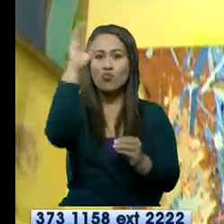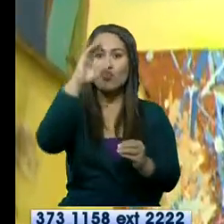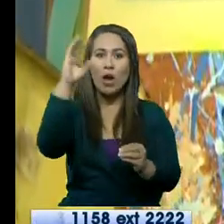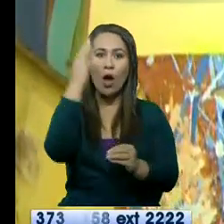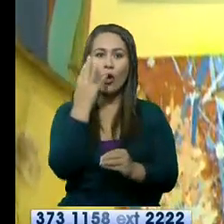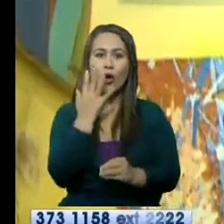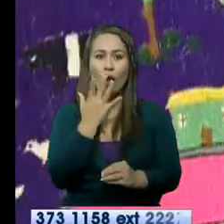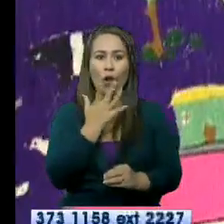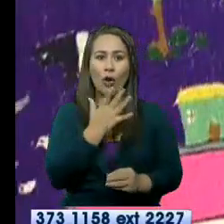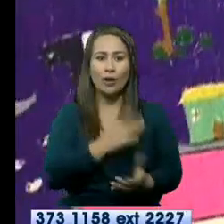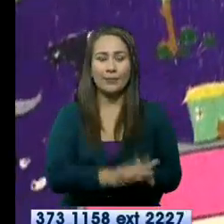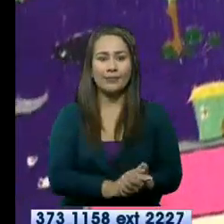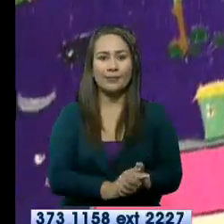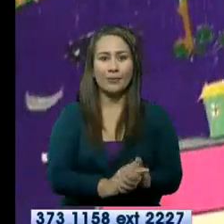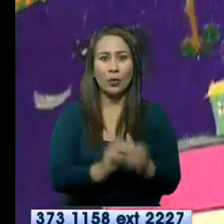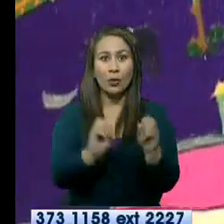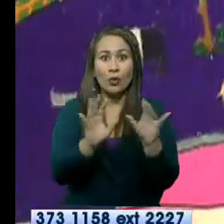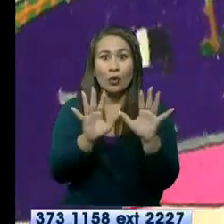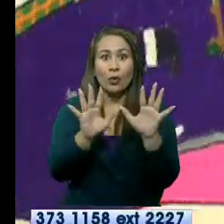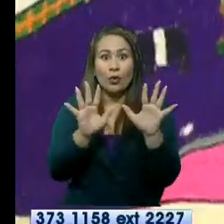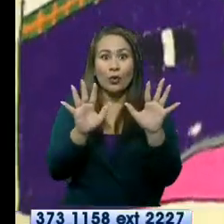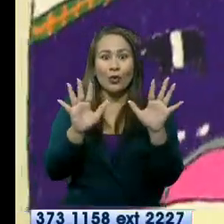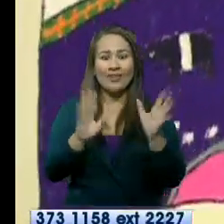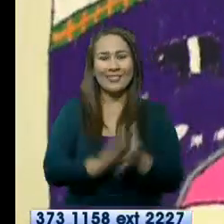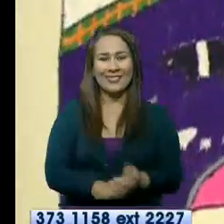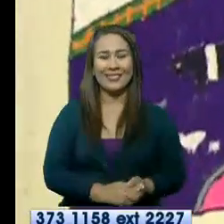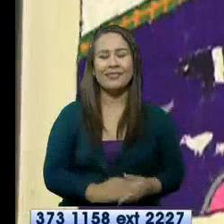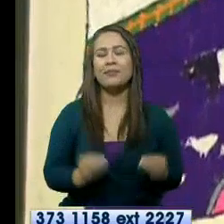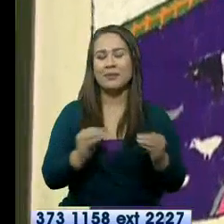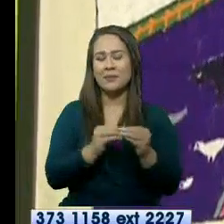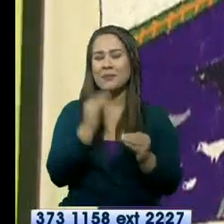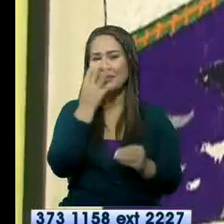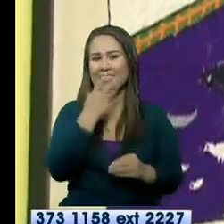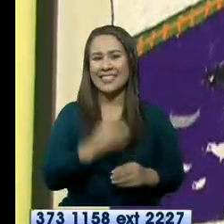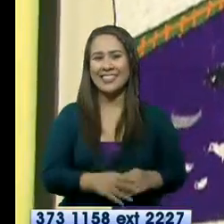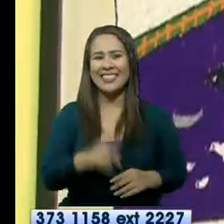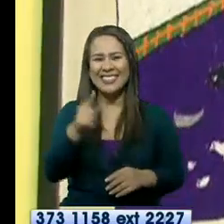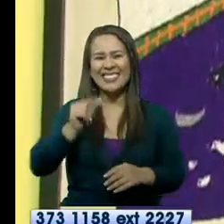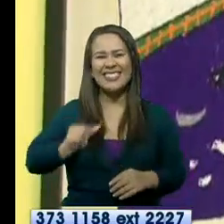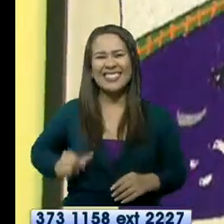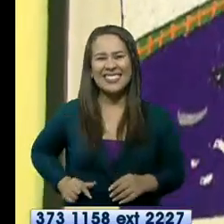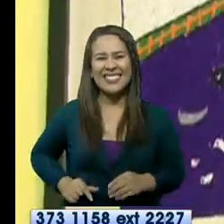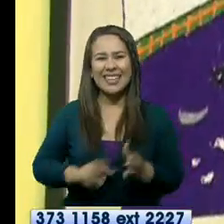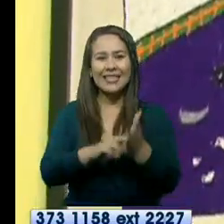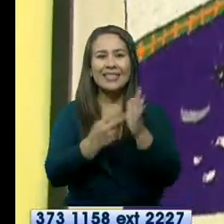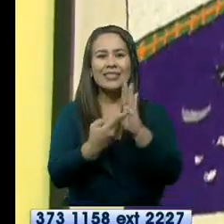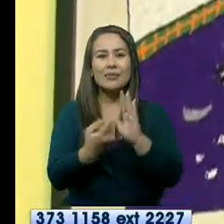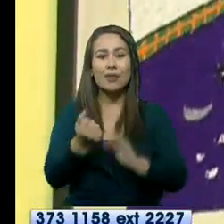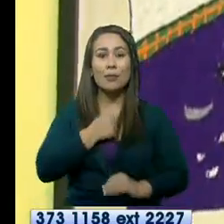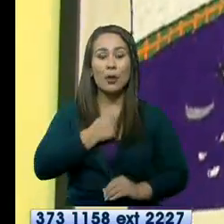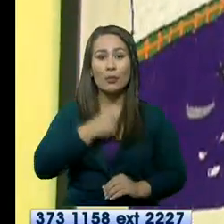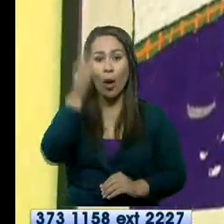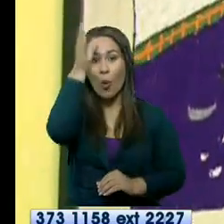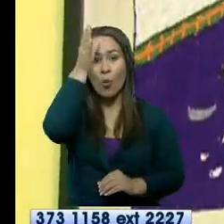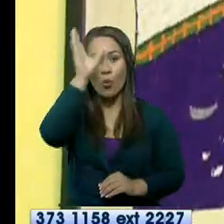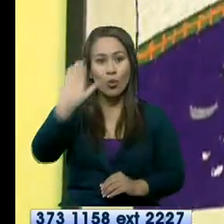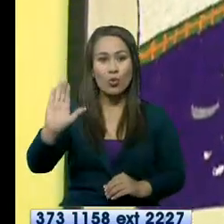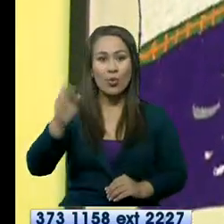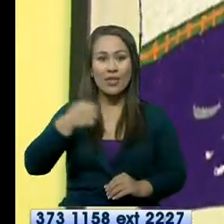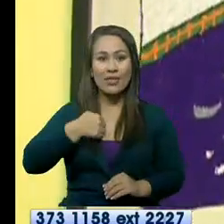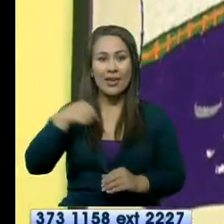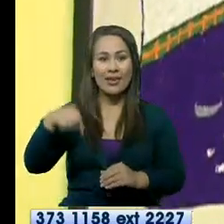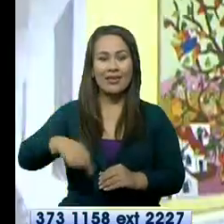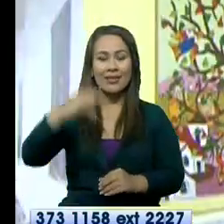colores más encendidos, más chillones, más exagerados, porque creo que eso es lo que nos representa como cayambeños. Si ves la